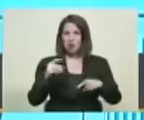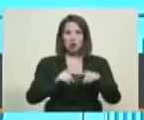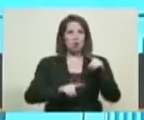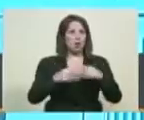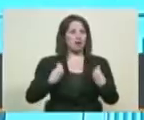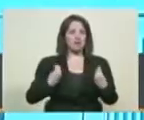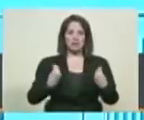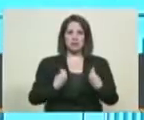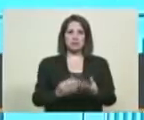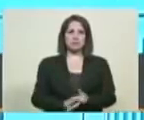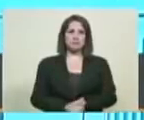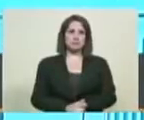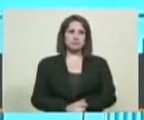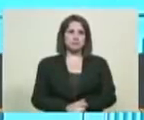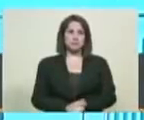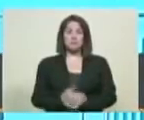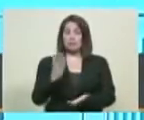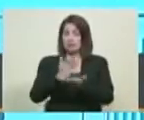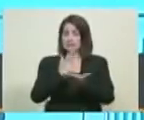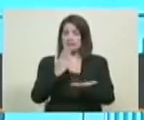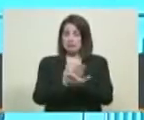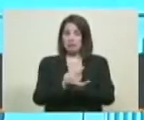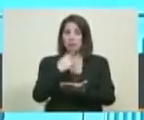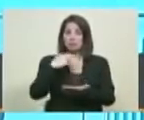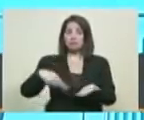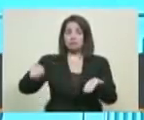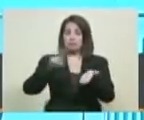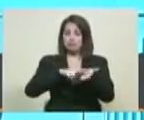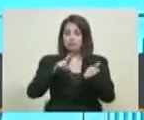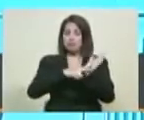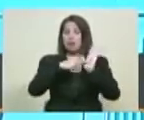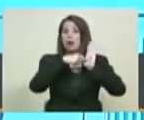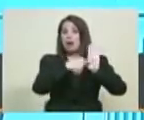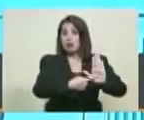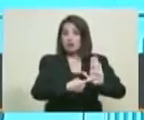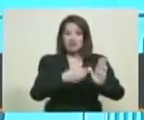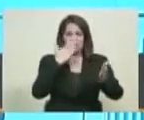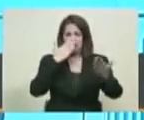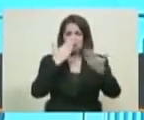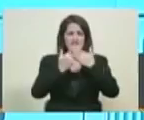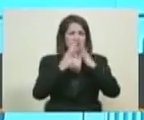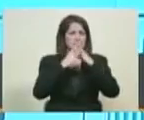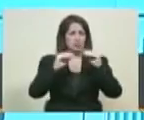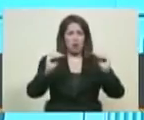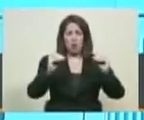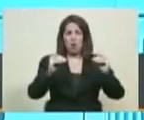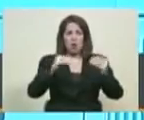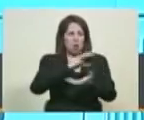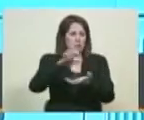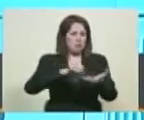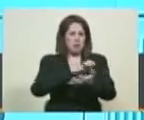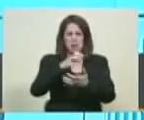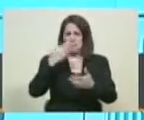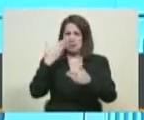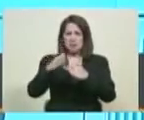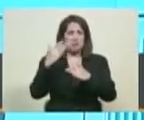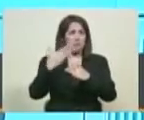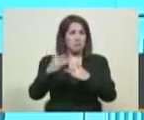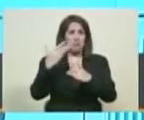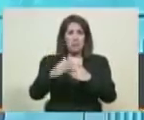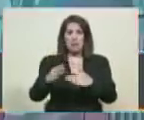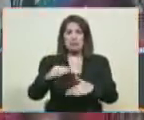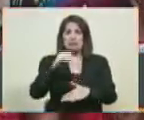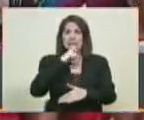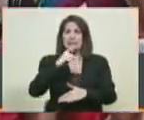vida. Yo siempre digo, frente a todos los problemas o frente a las circunstancias, frente a veces que hemos